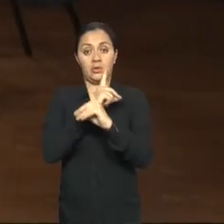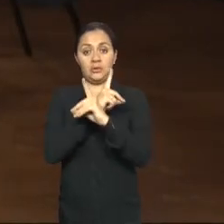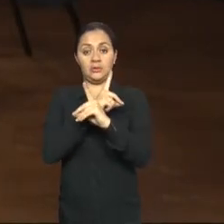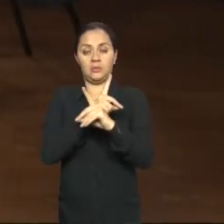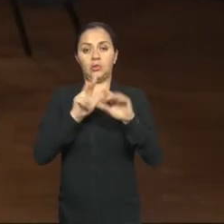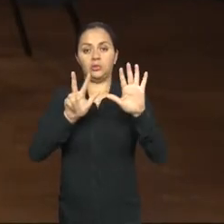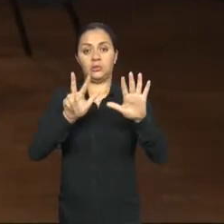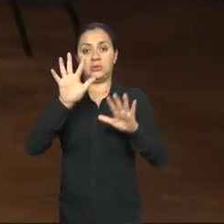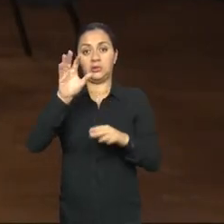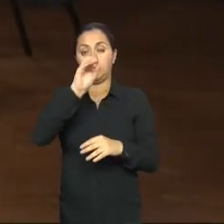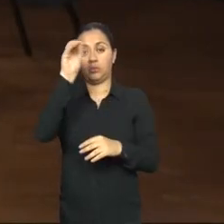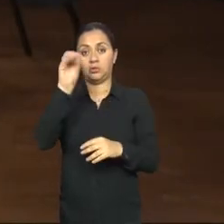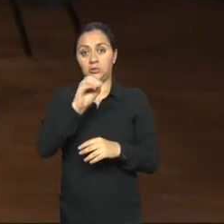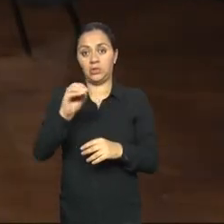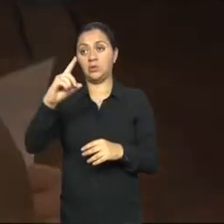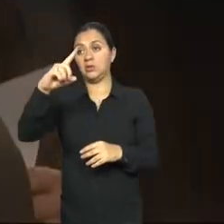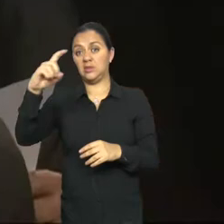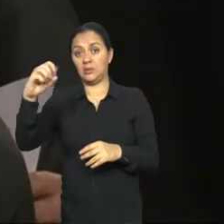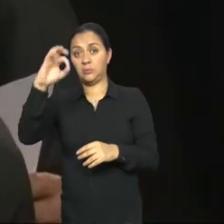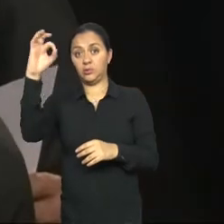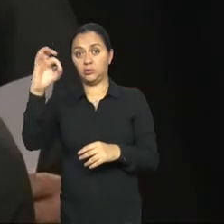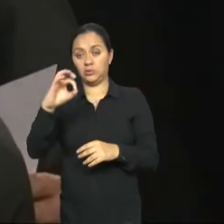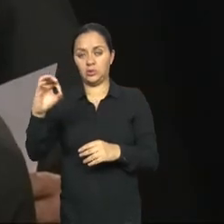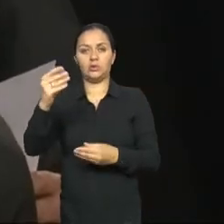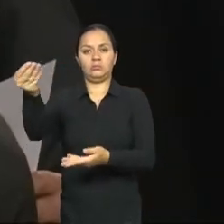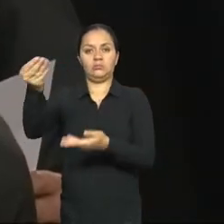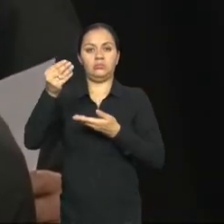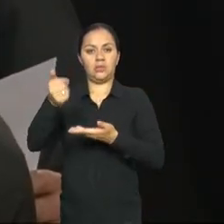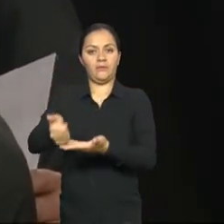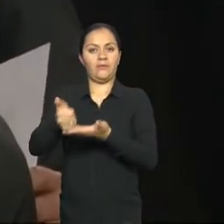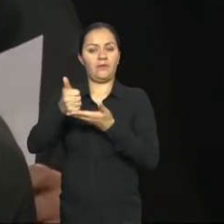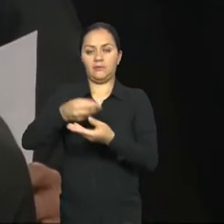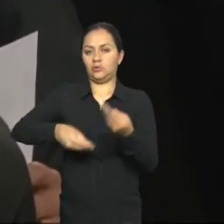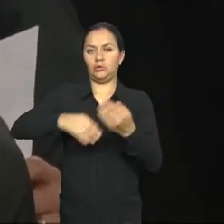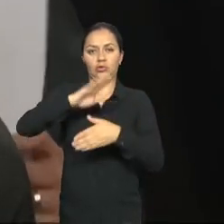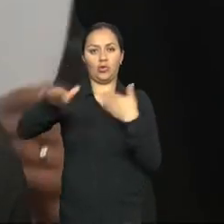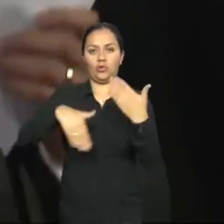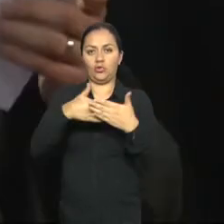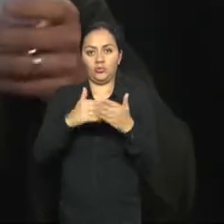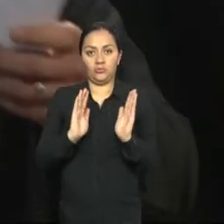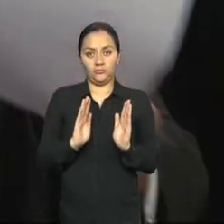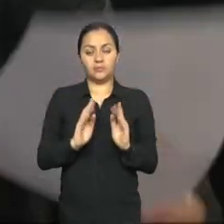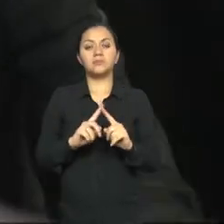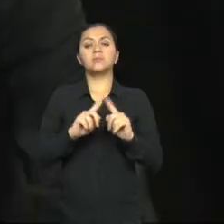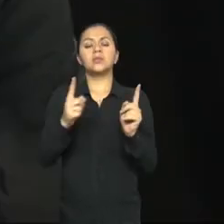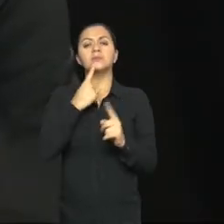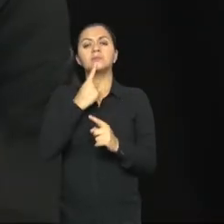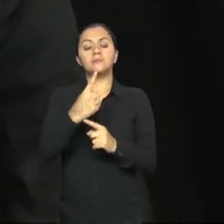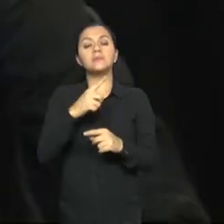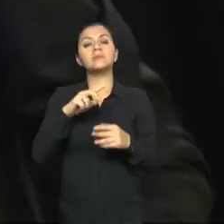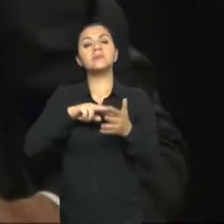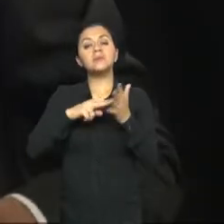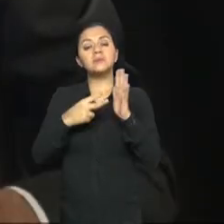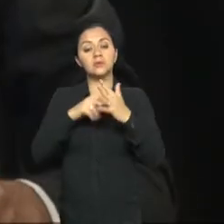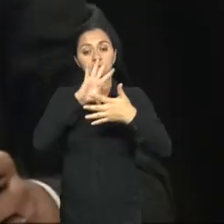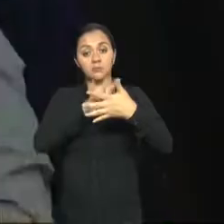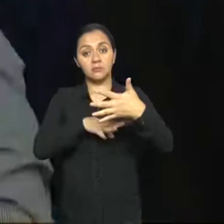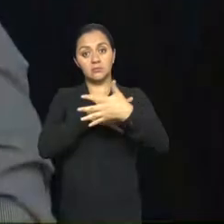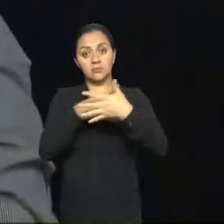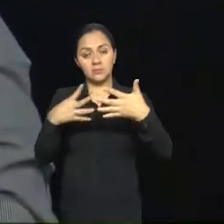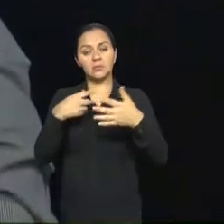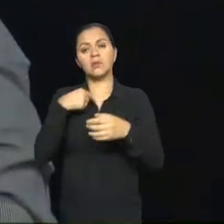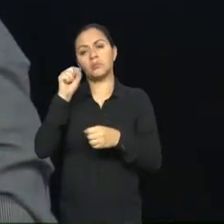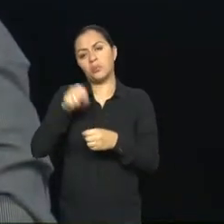al 100%, voy a tener el beneficio del 100% de esos $1,080. Y tú decías que eso puede ser acumulativo, ¿no es cierto? O sea,